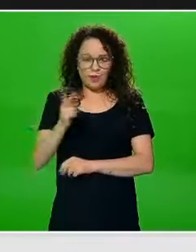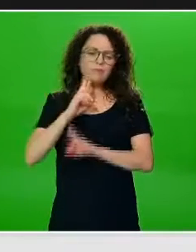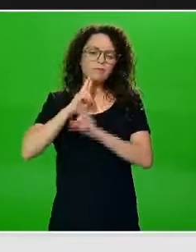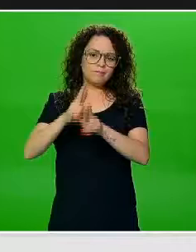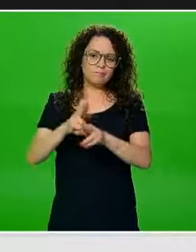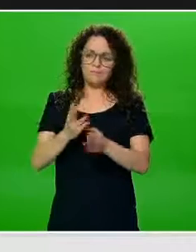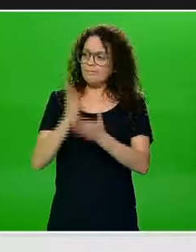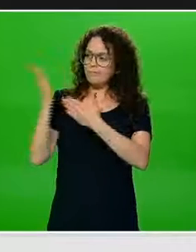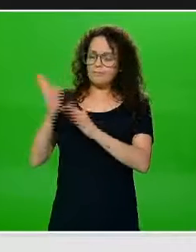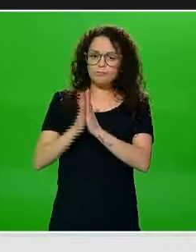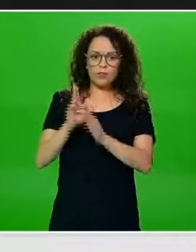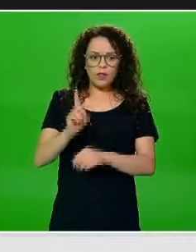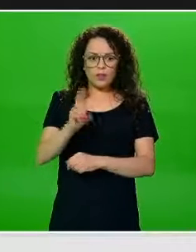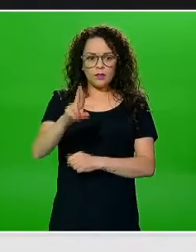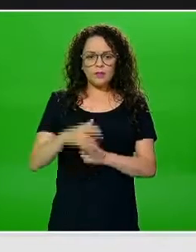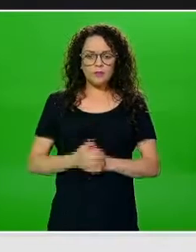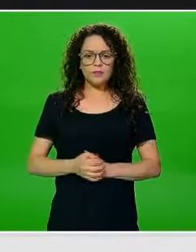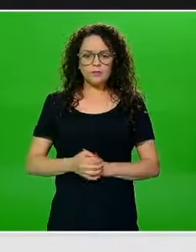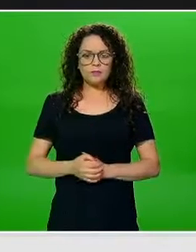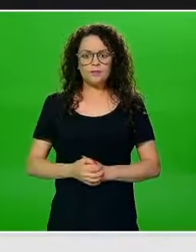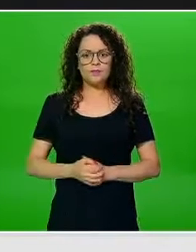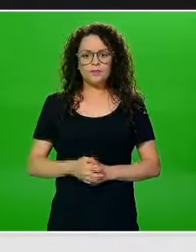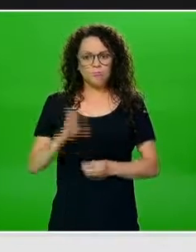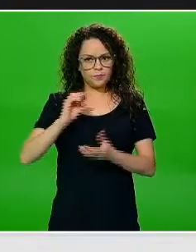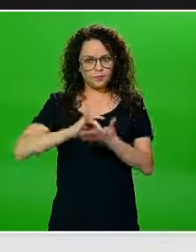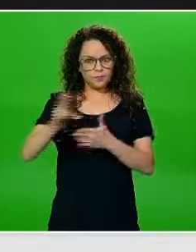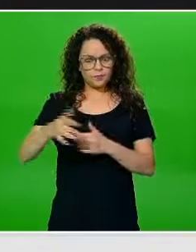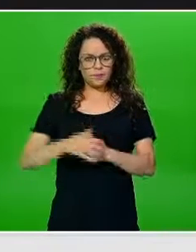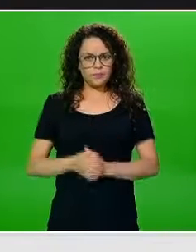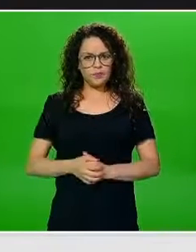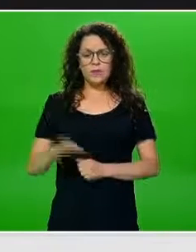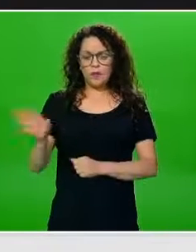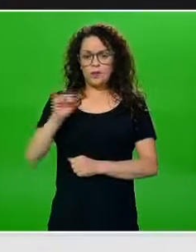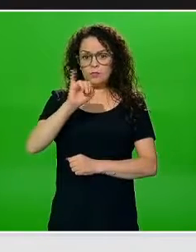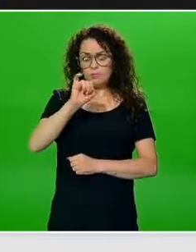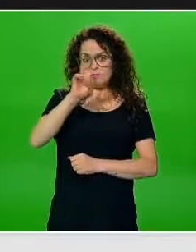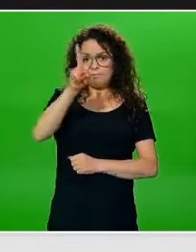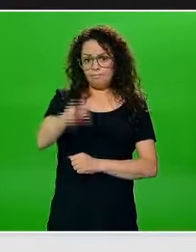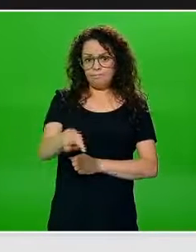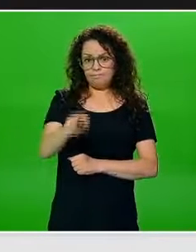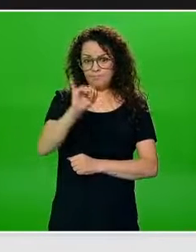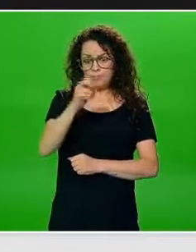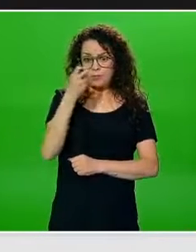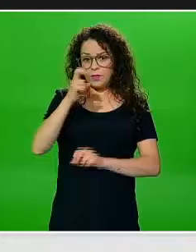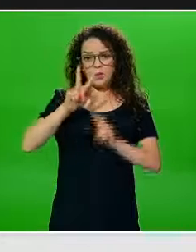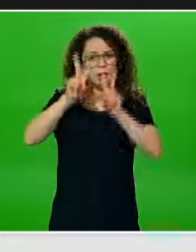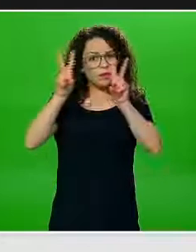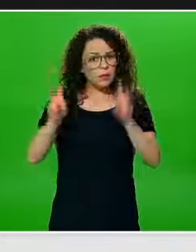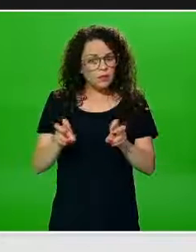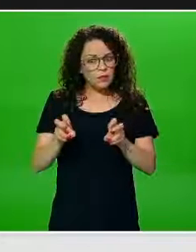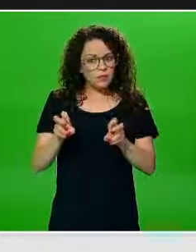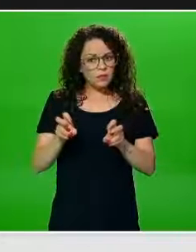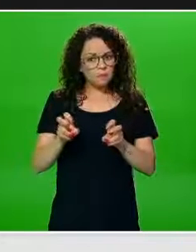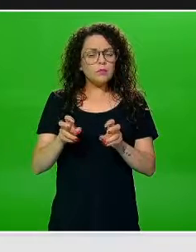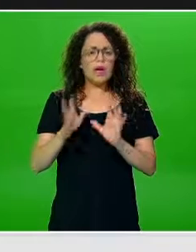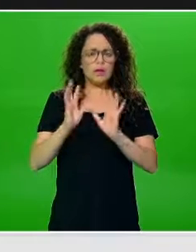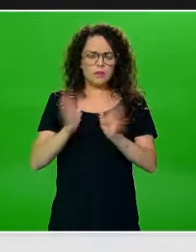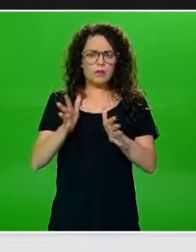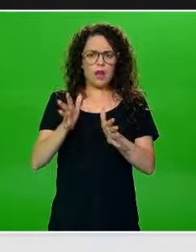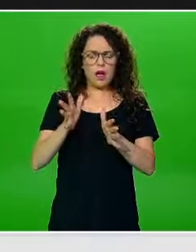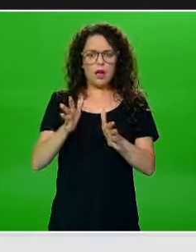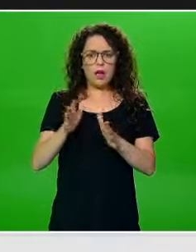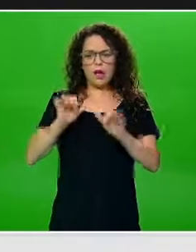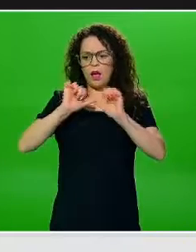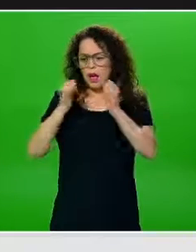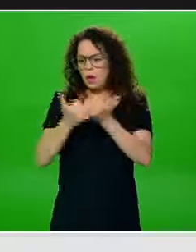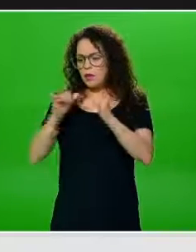doctor. Gracias, doctora Santa. Sí, efectivamente es un tema que se ha estado ya tratando entre las áreas